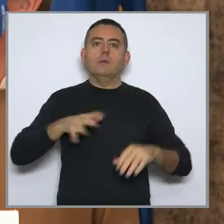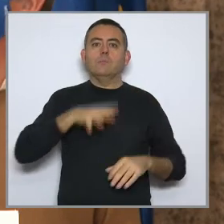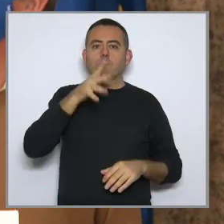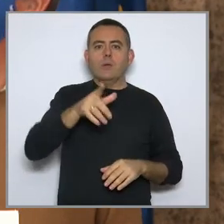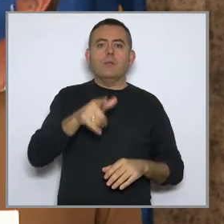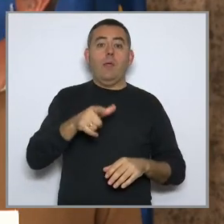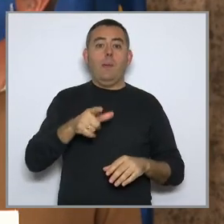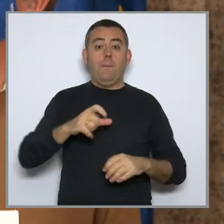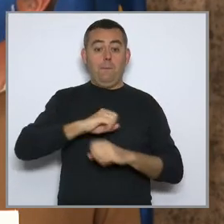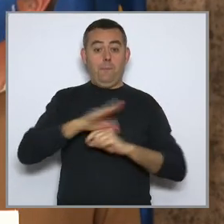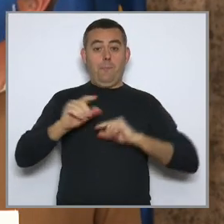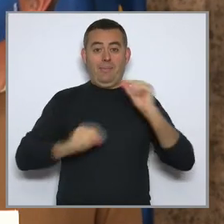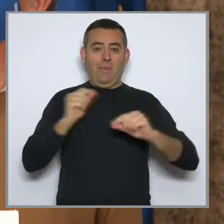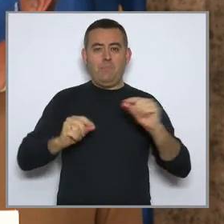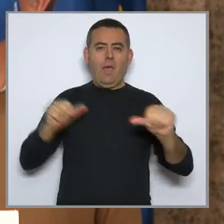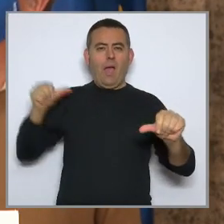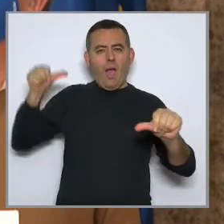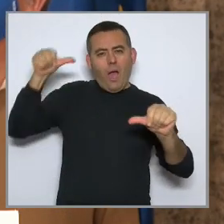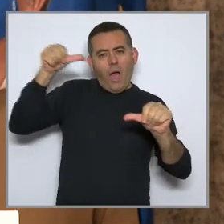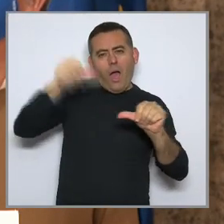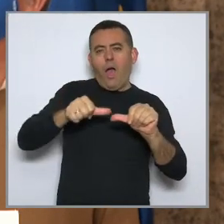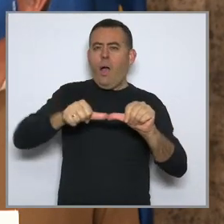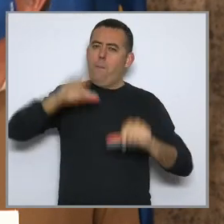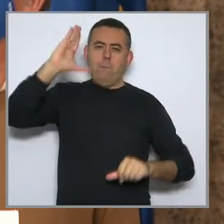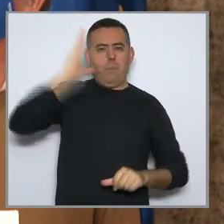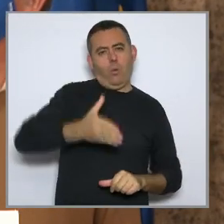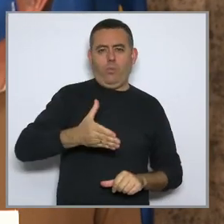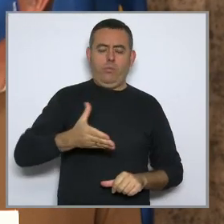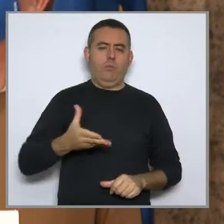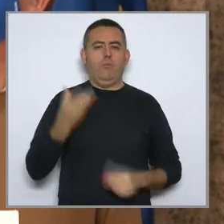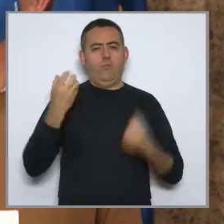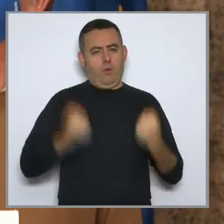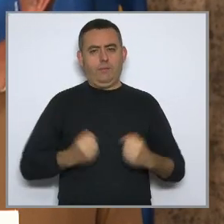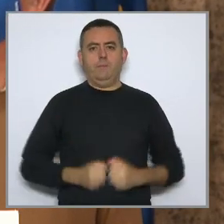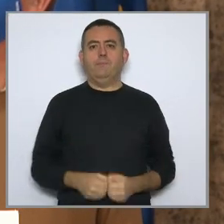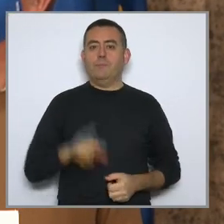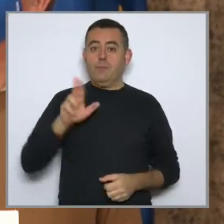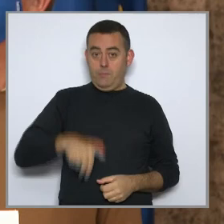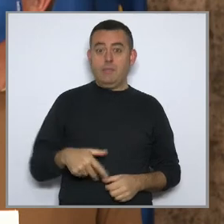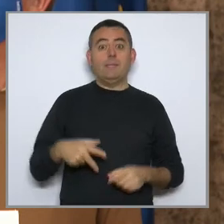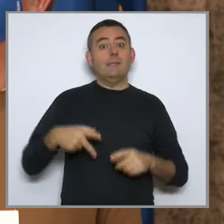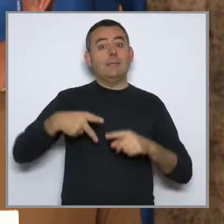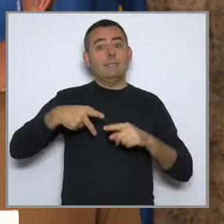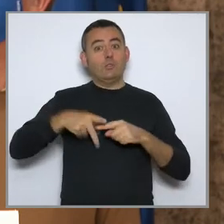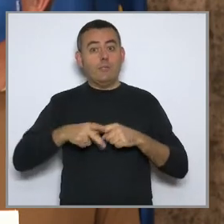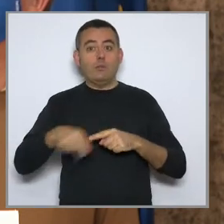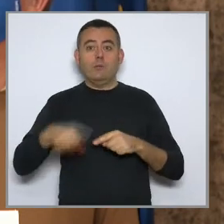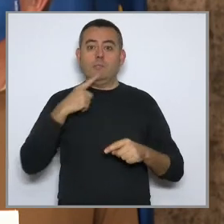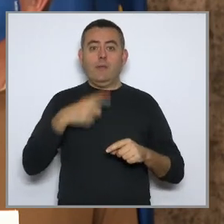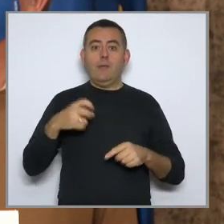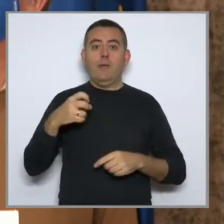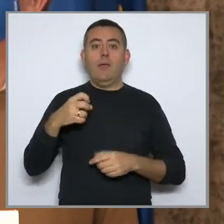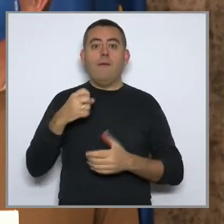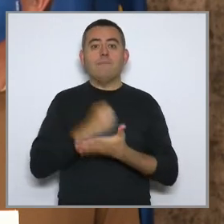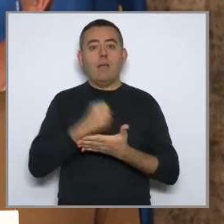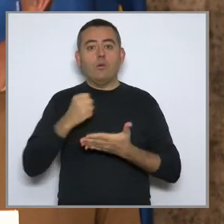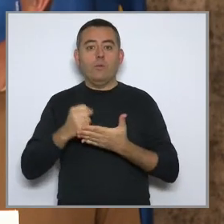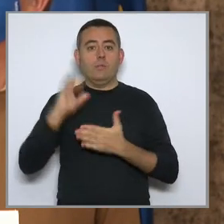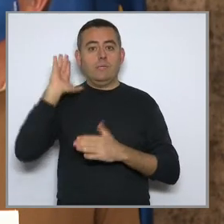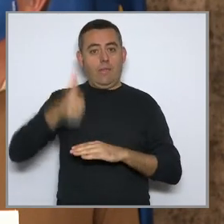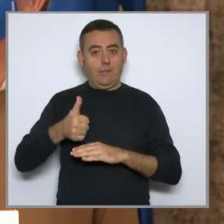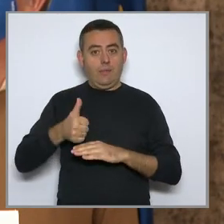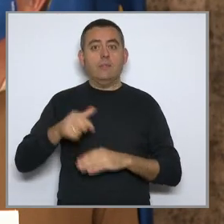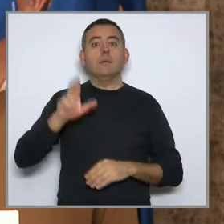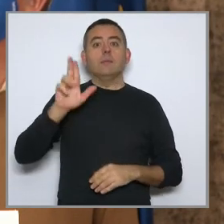durante toda la pandemia. Nuevos instrumentos financieros del Banco de la Generalitat y el Fondo de Cooperación